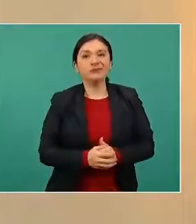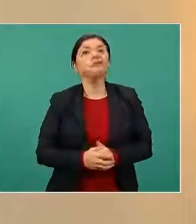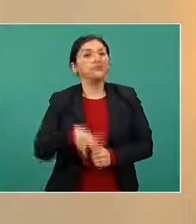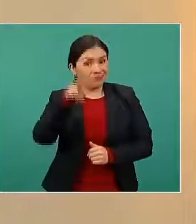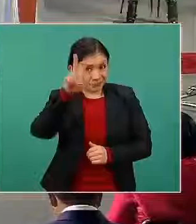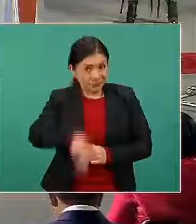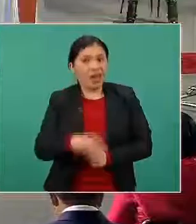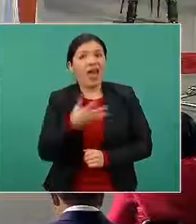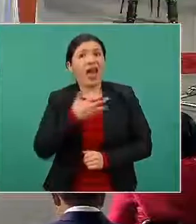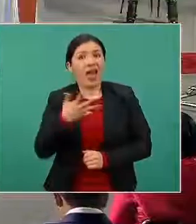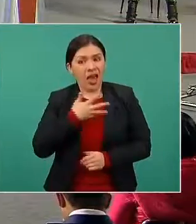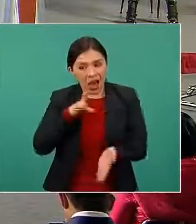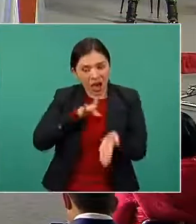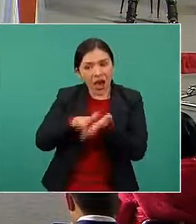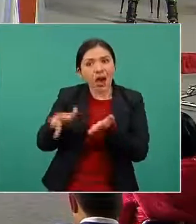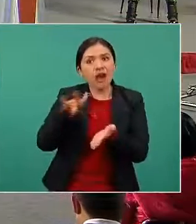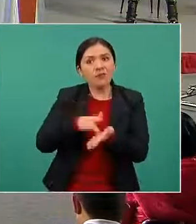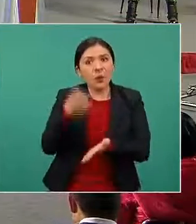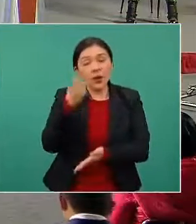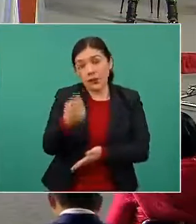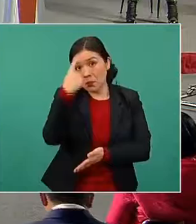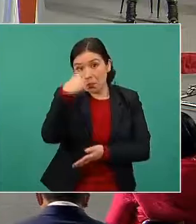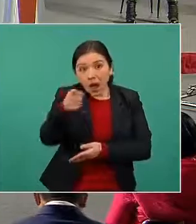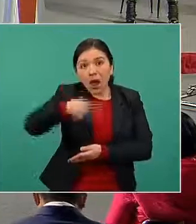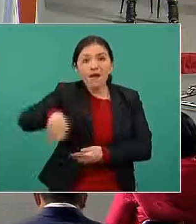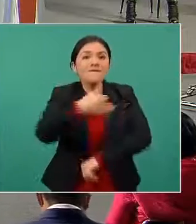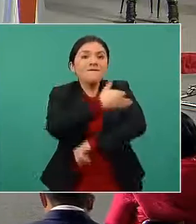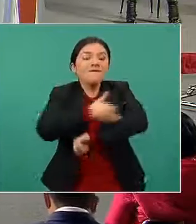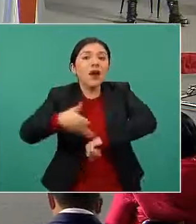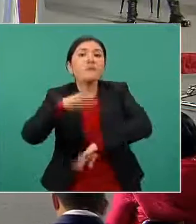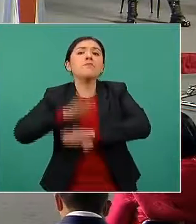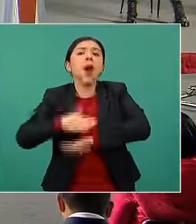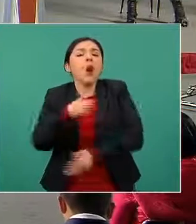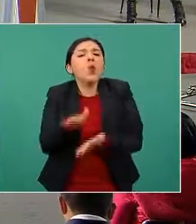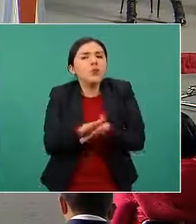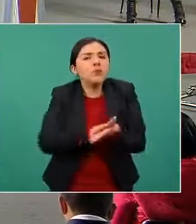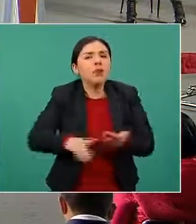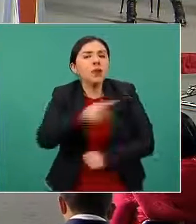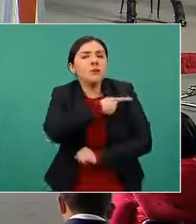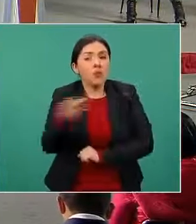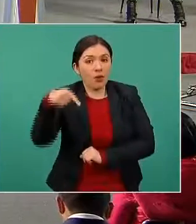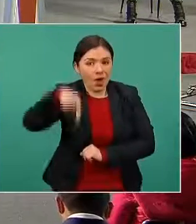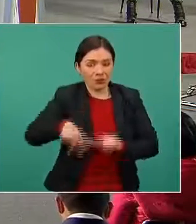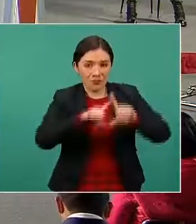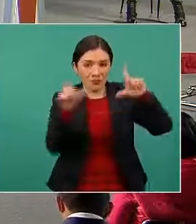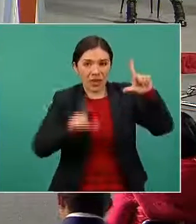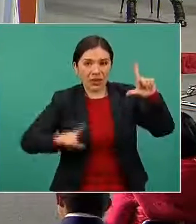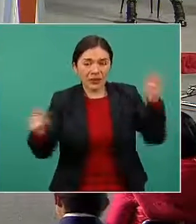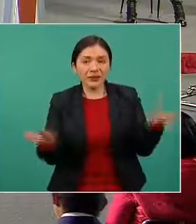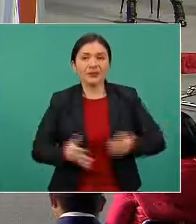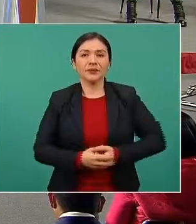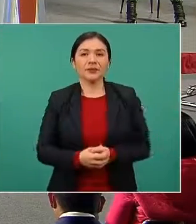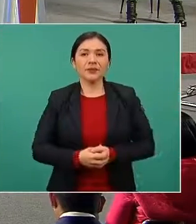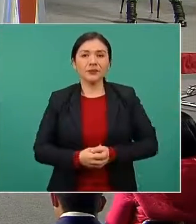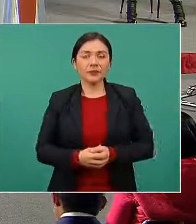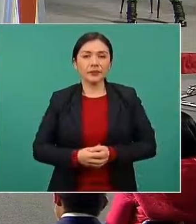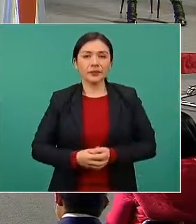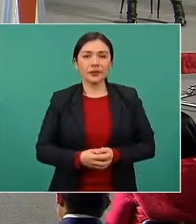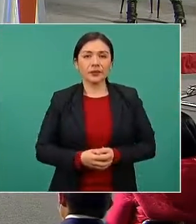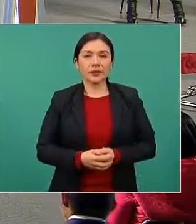un verdadero apoyo para las familias más pobres del país. La siguiente